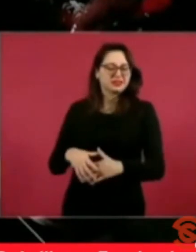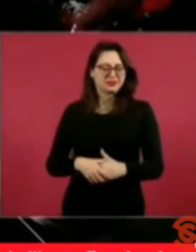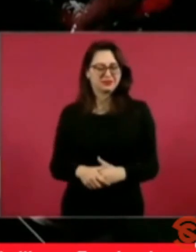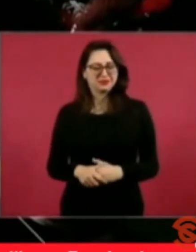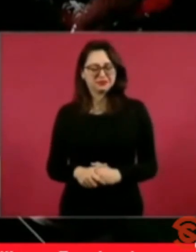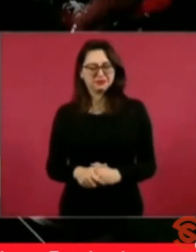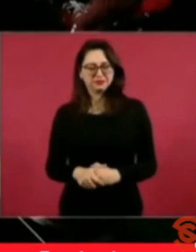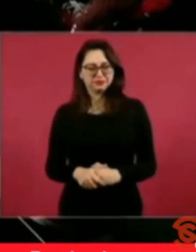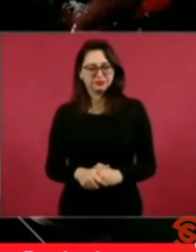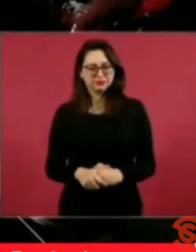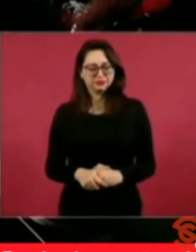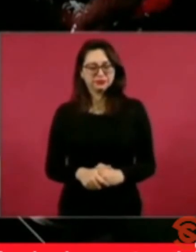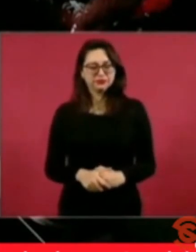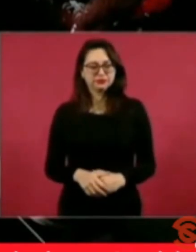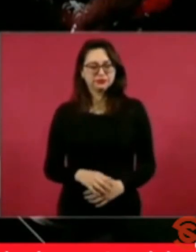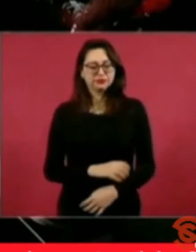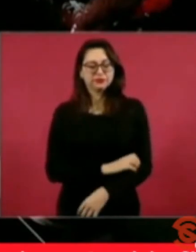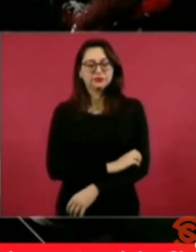Sí.